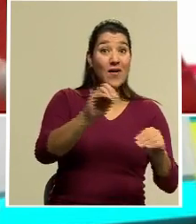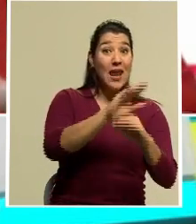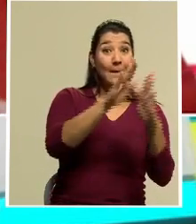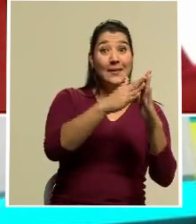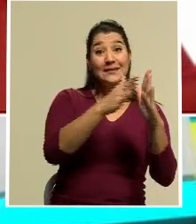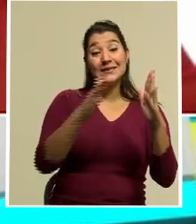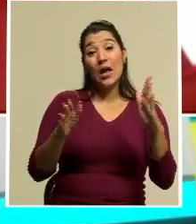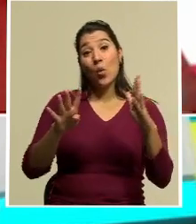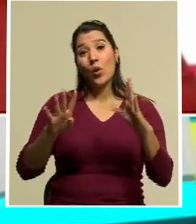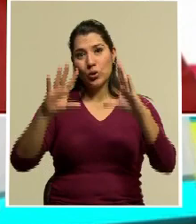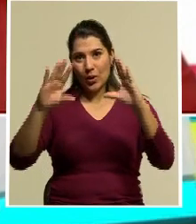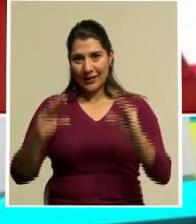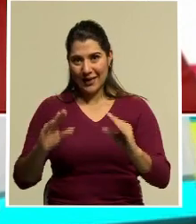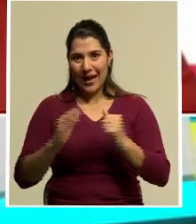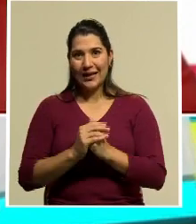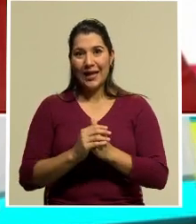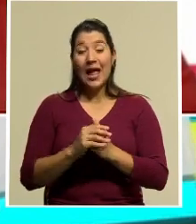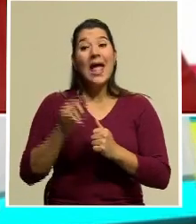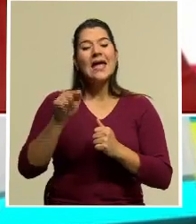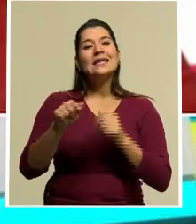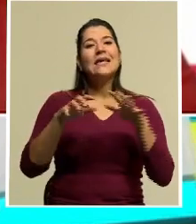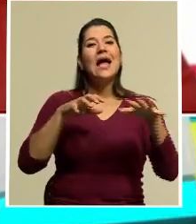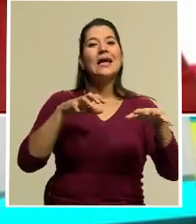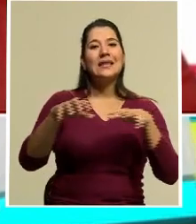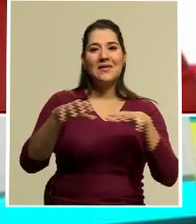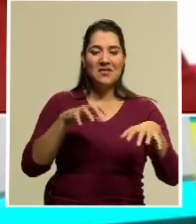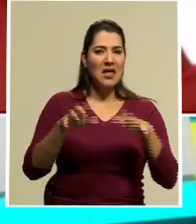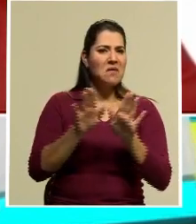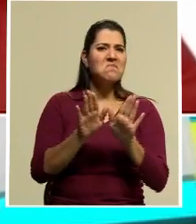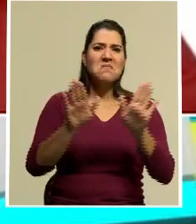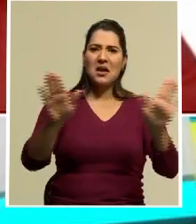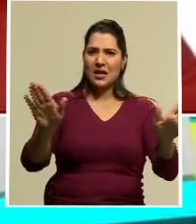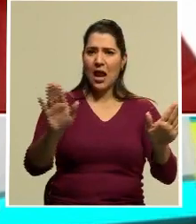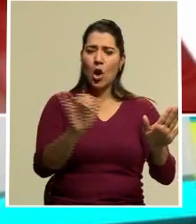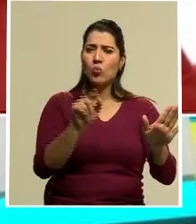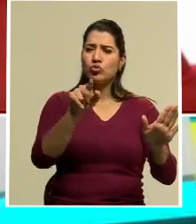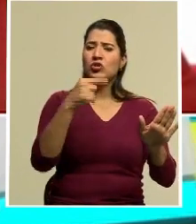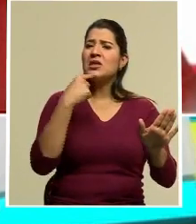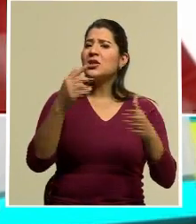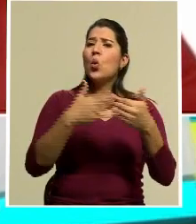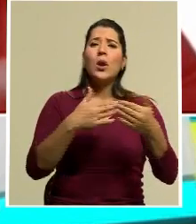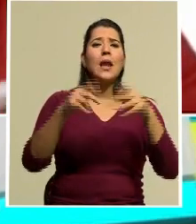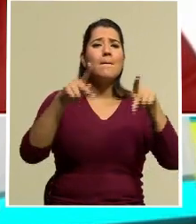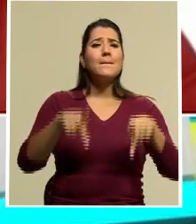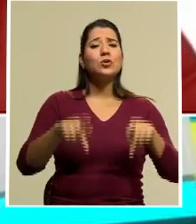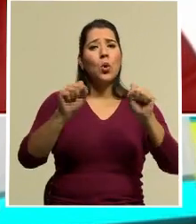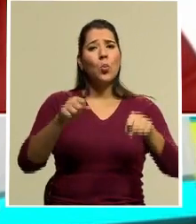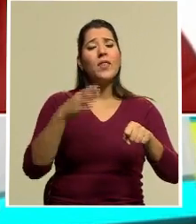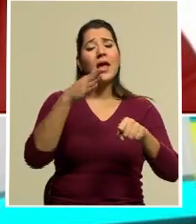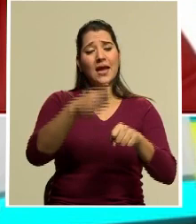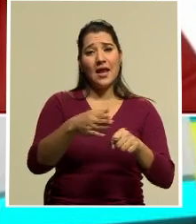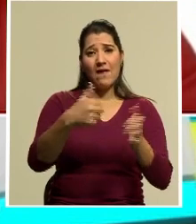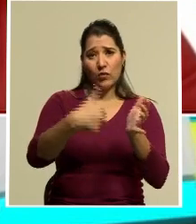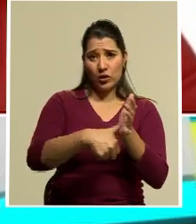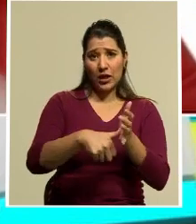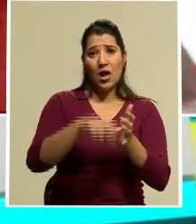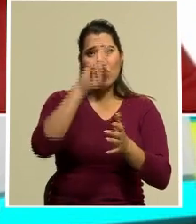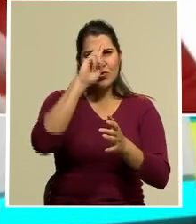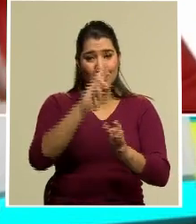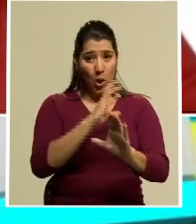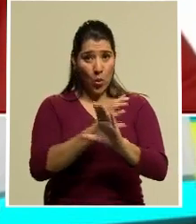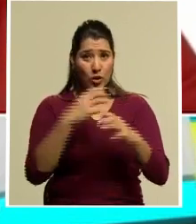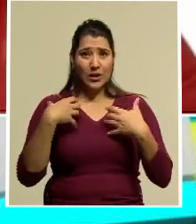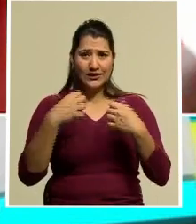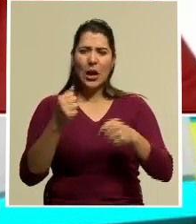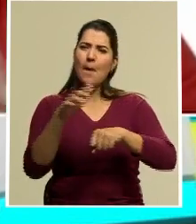a 4 de la tarde. Es una convención abierta, como usted lo señala. Respeto las medidas sanitarias y